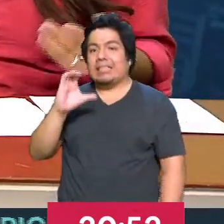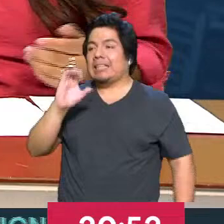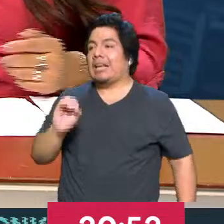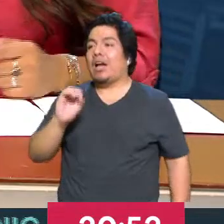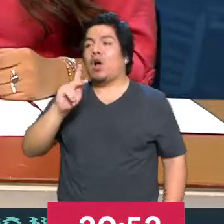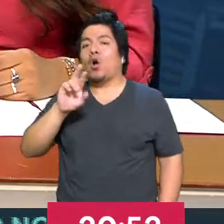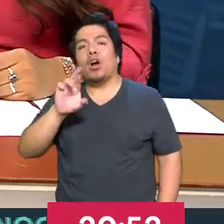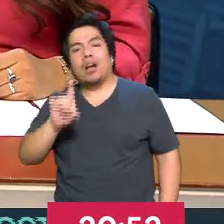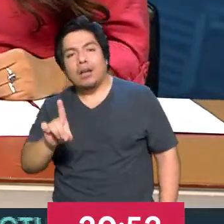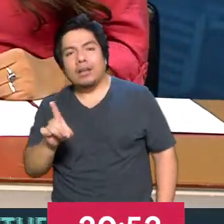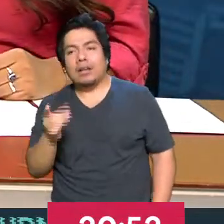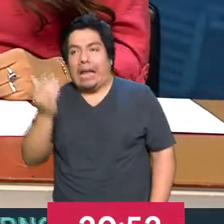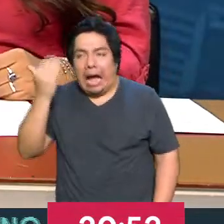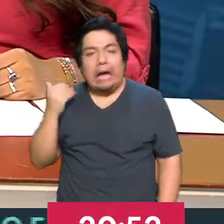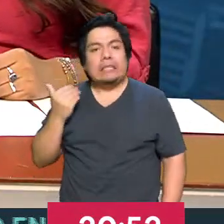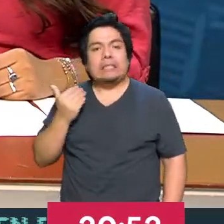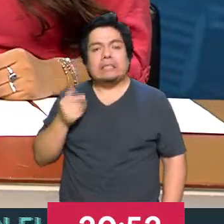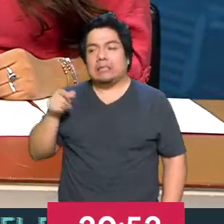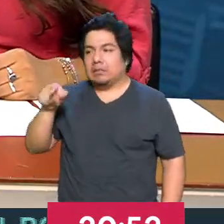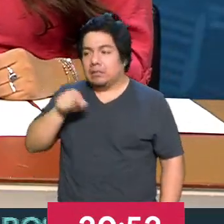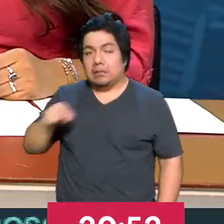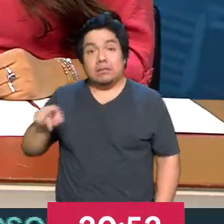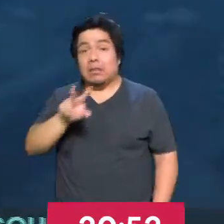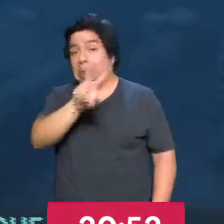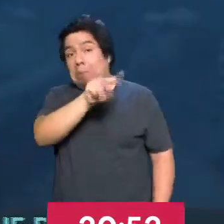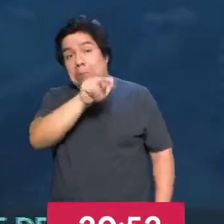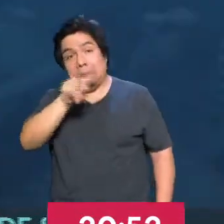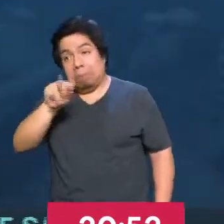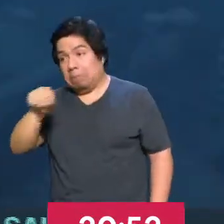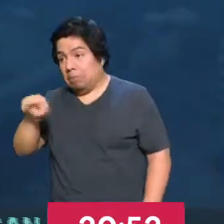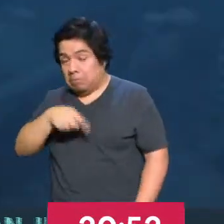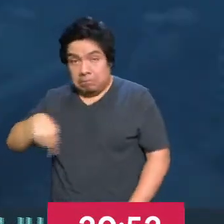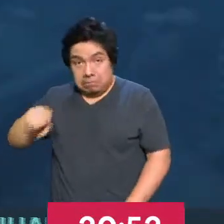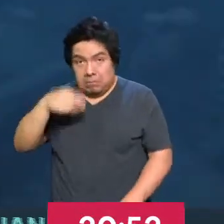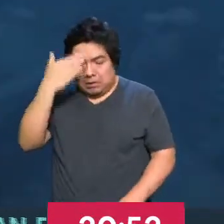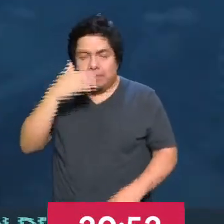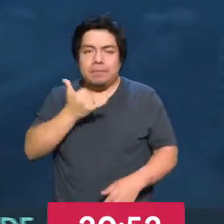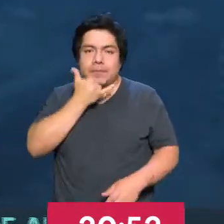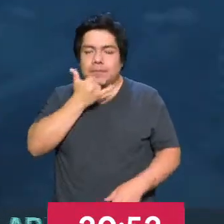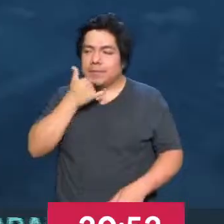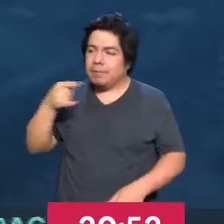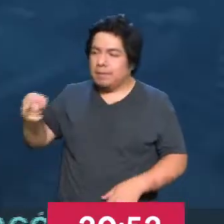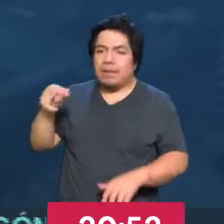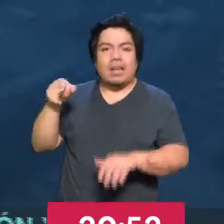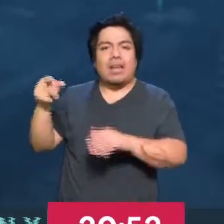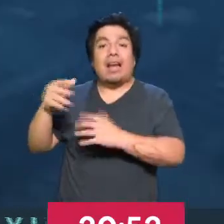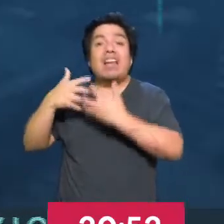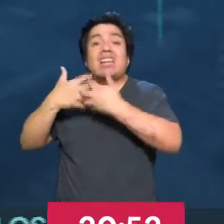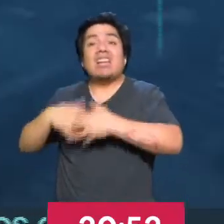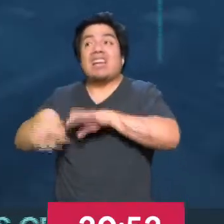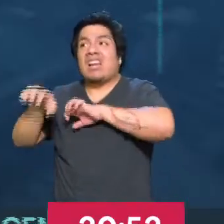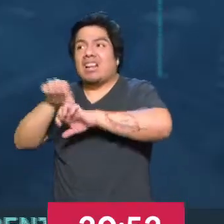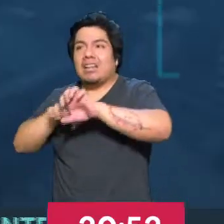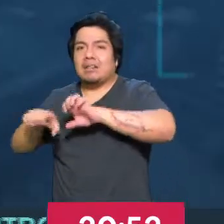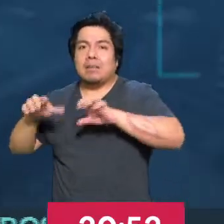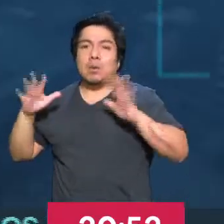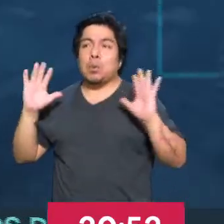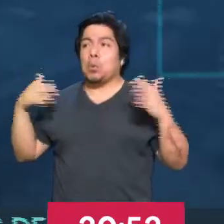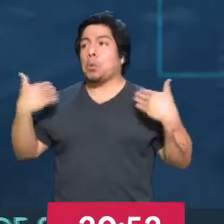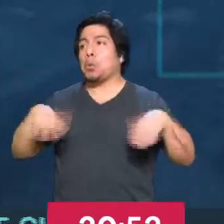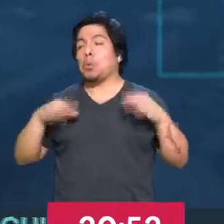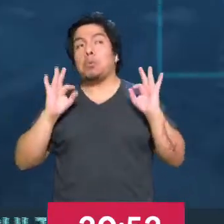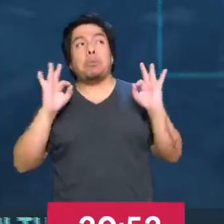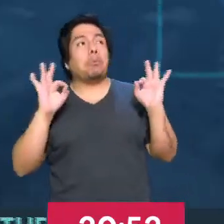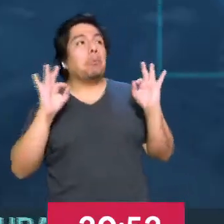legal? Pues a los propios canales que la empresa tenía para estos efectos. Se jacta de ser una de las empresas más